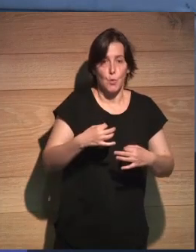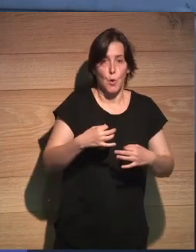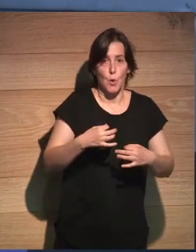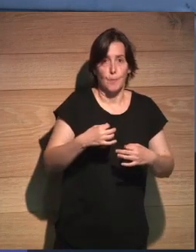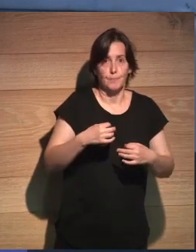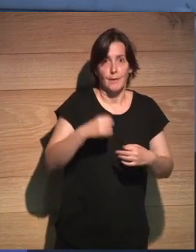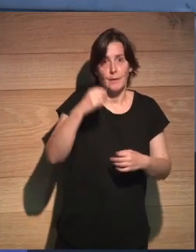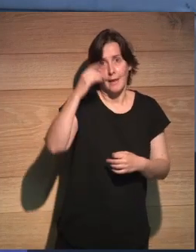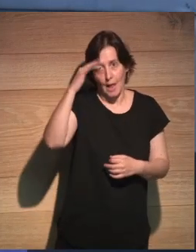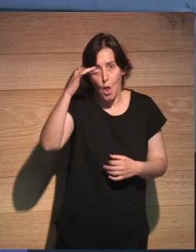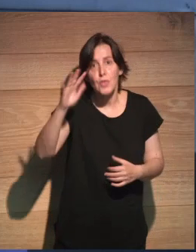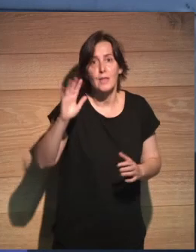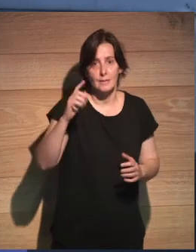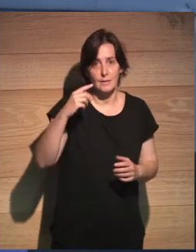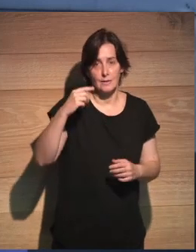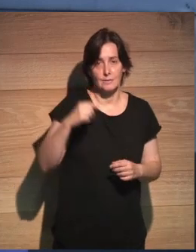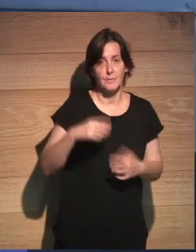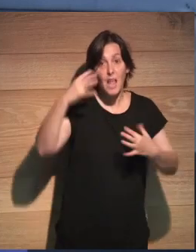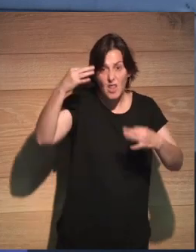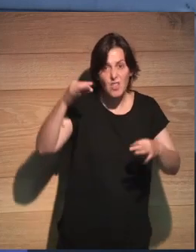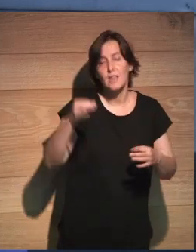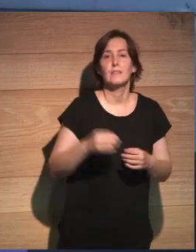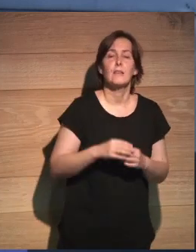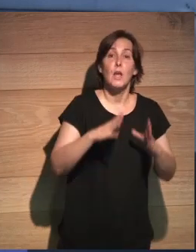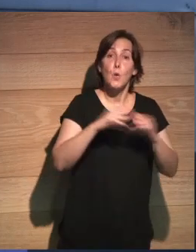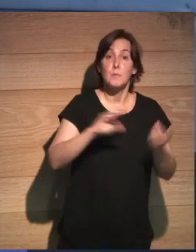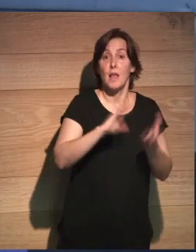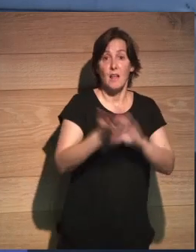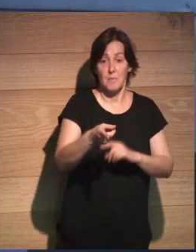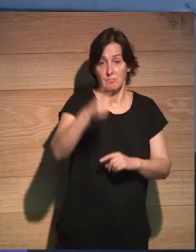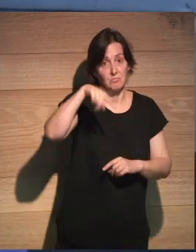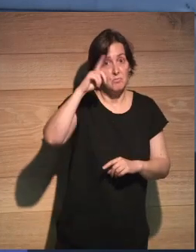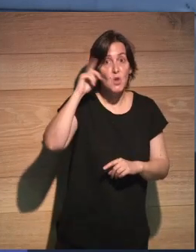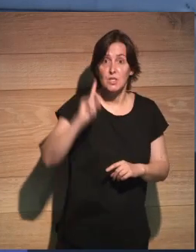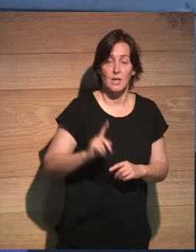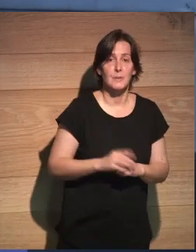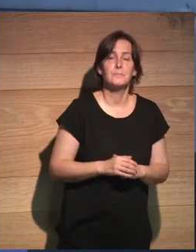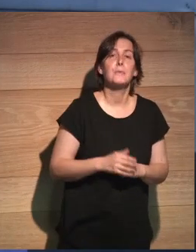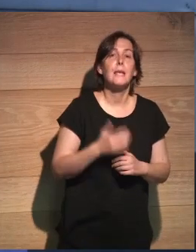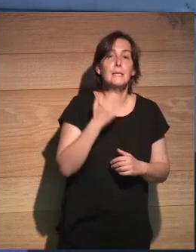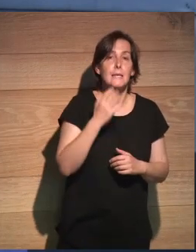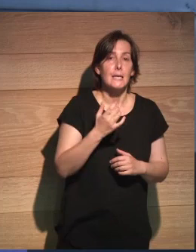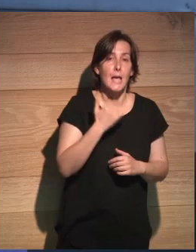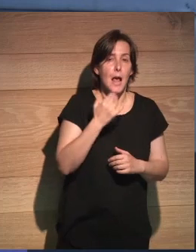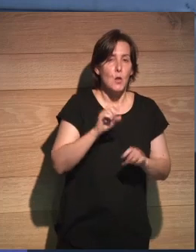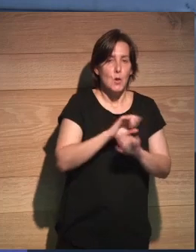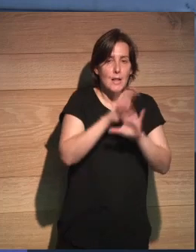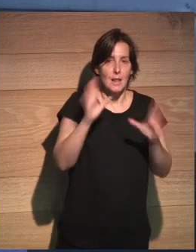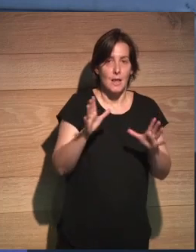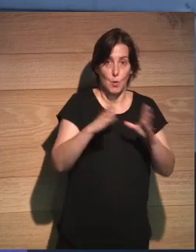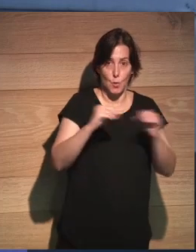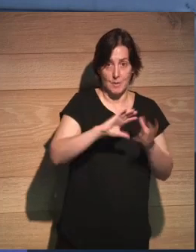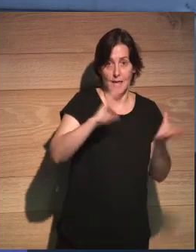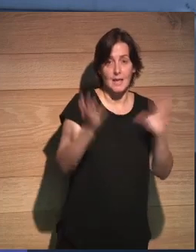por ignorancia, pues no tienen asumido ese cambio de la Universidad Española. Y si hay algo evidente en ese cambio de la